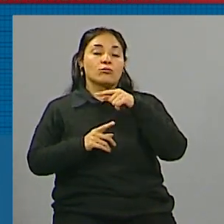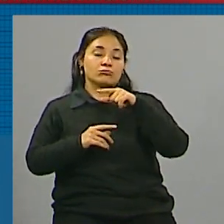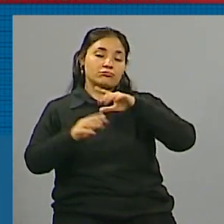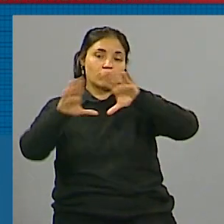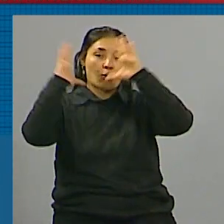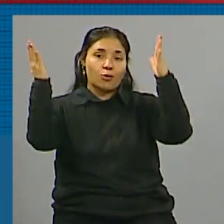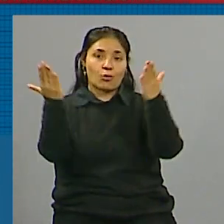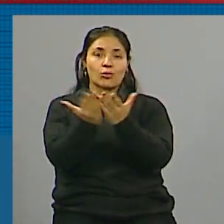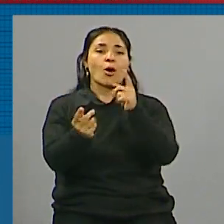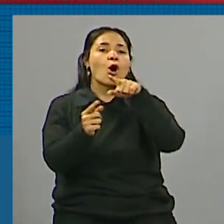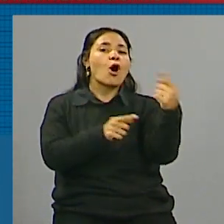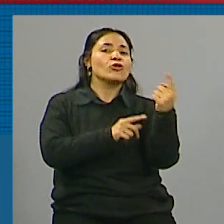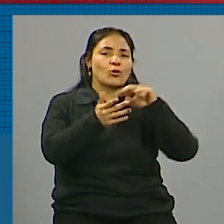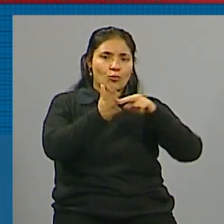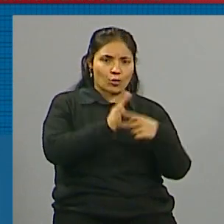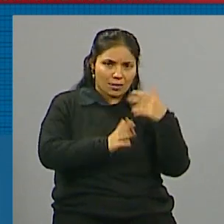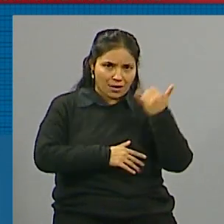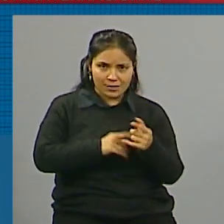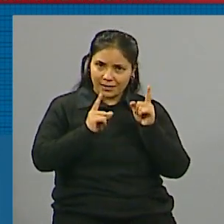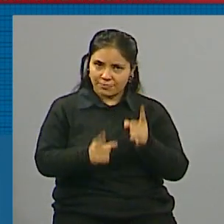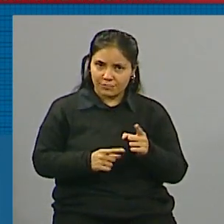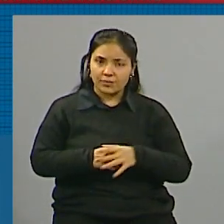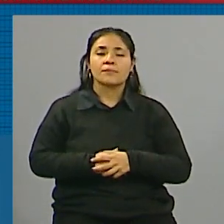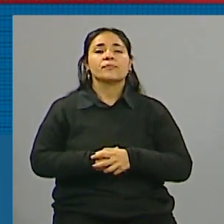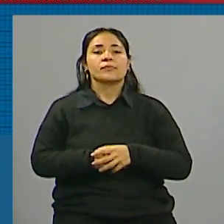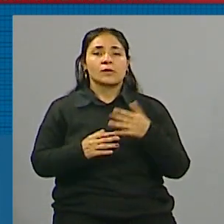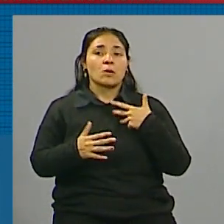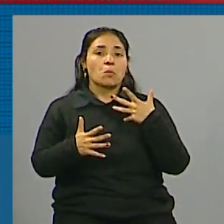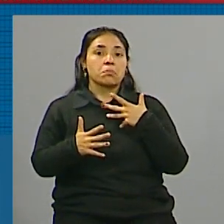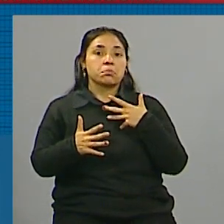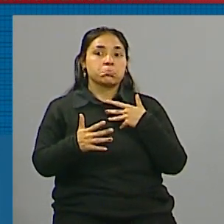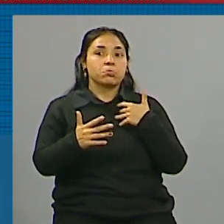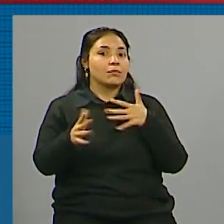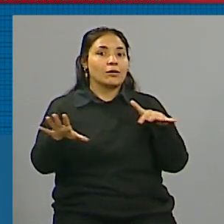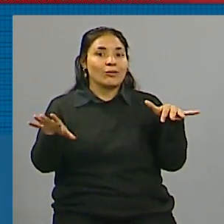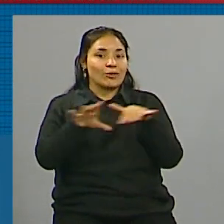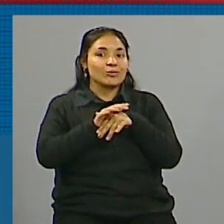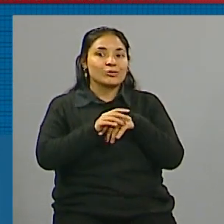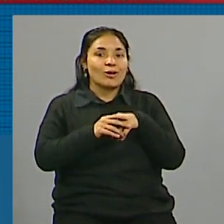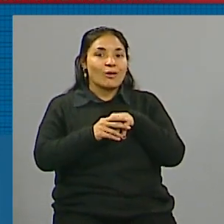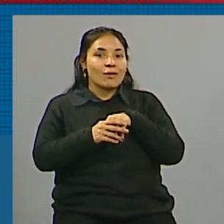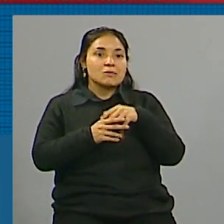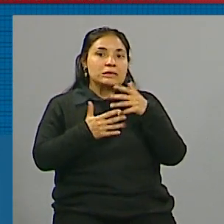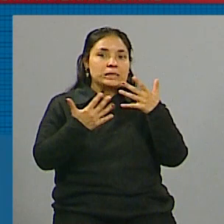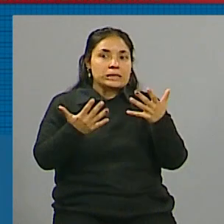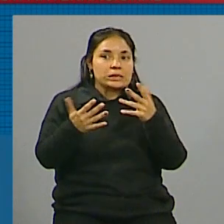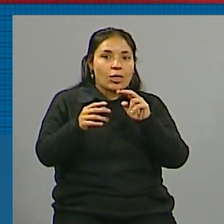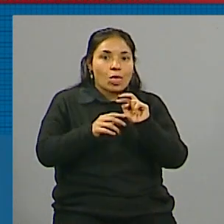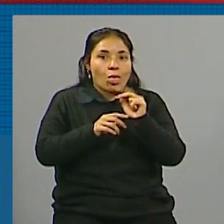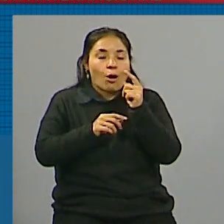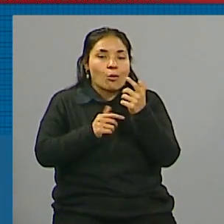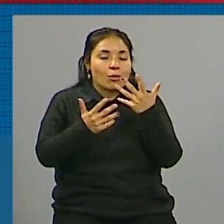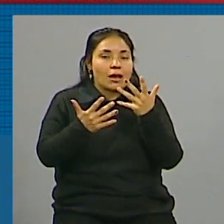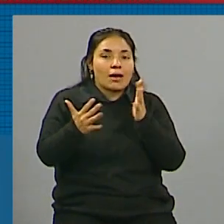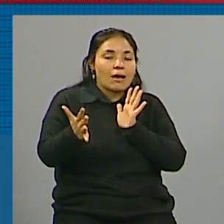globo que pueden llegar a ser también patios de pólvora para potenciar dichos conflictos,